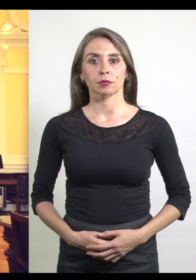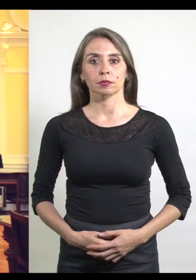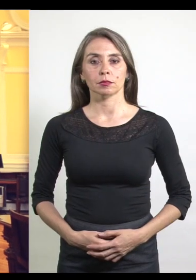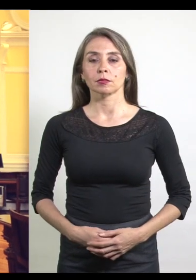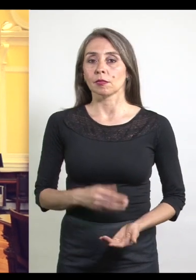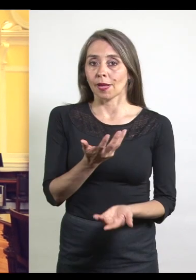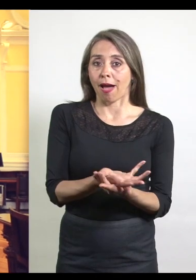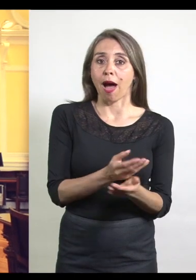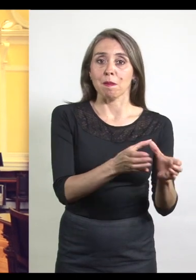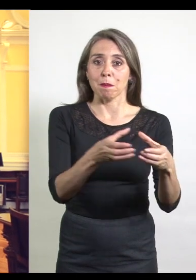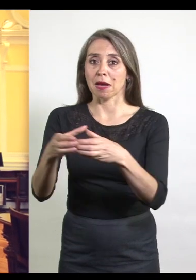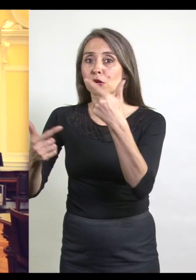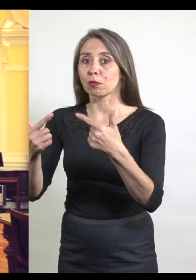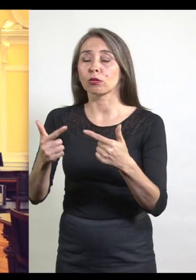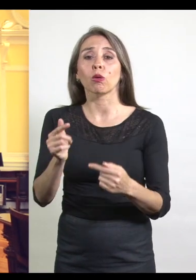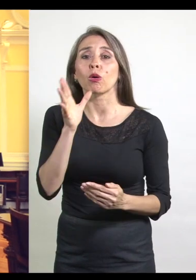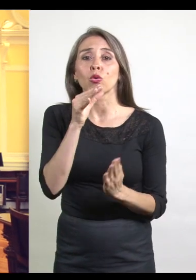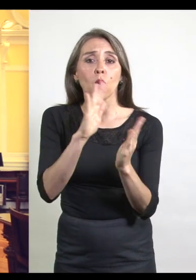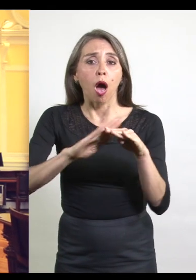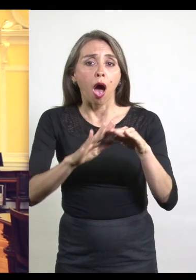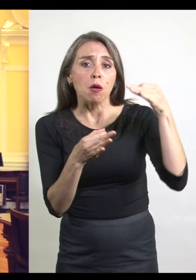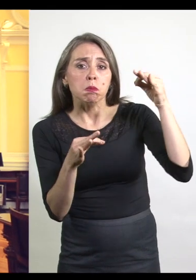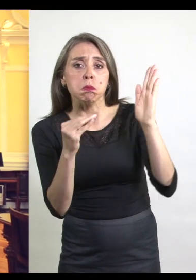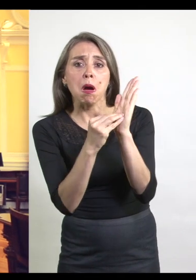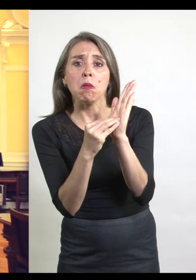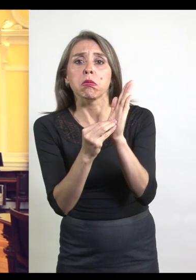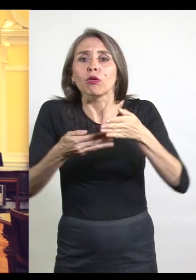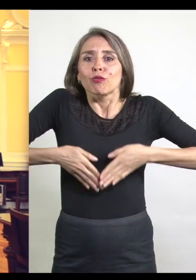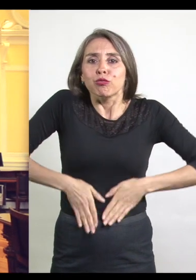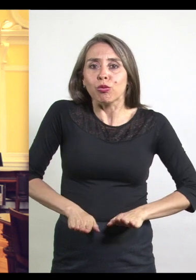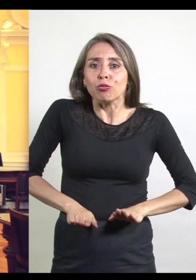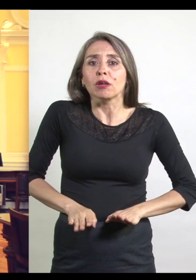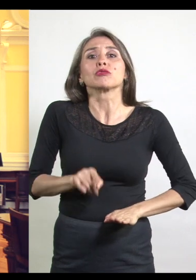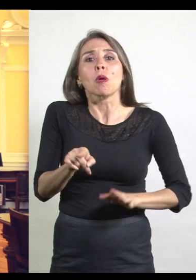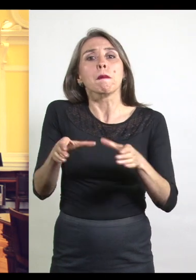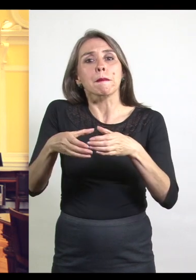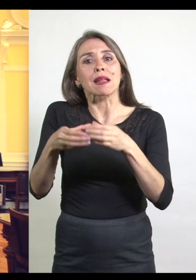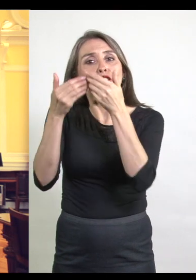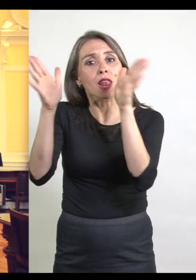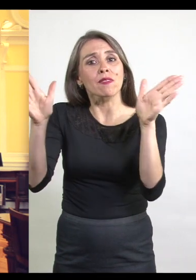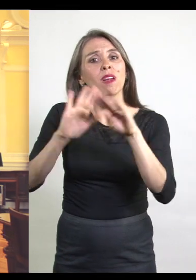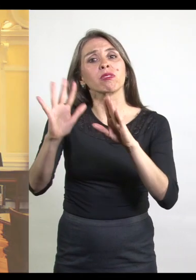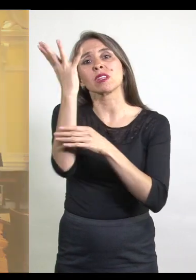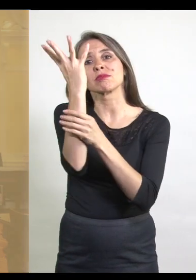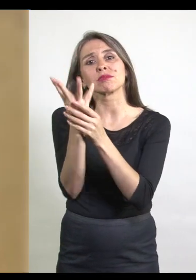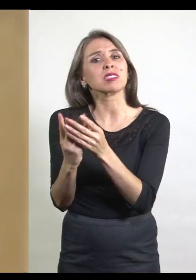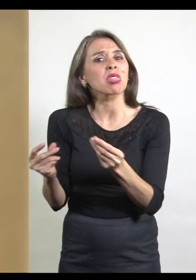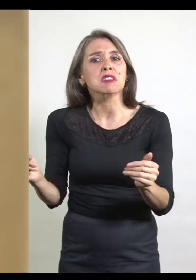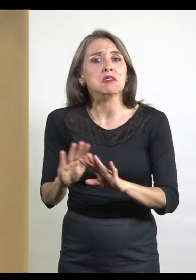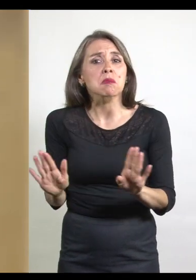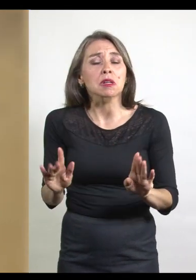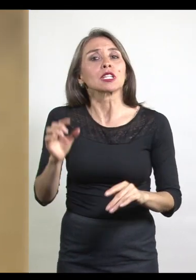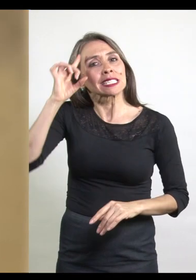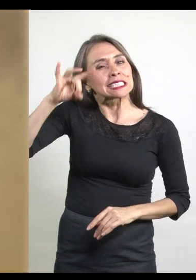Hay partidos políticos que no tienen acta de fundación. Así ocurrió con el Partido Liberal ya desaparecido. Se sabe